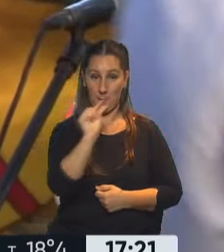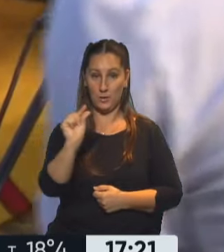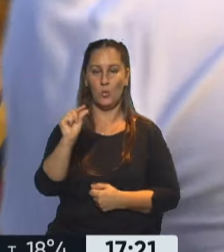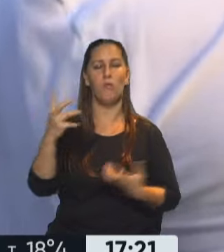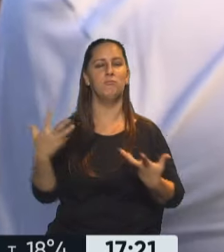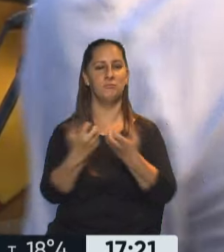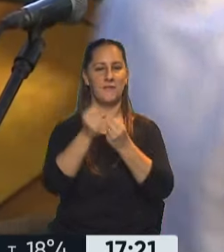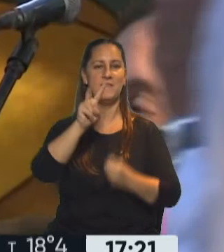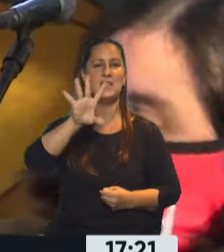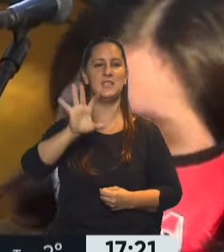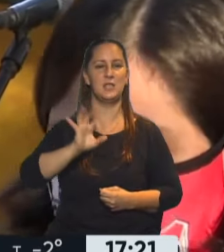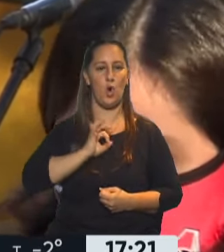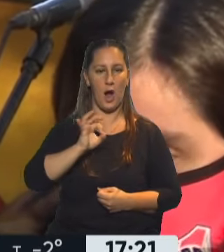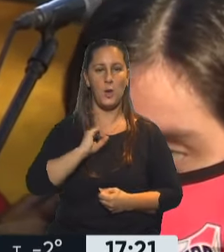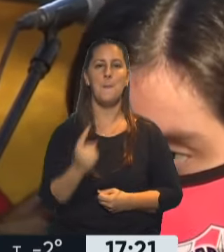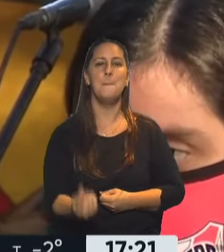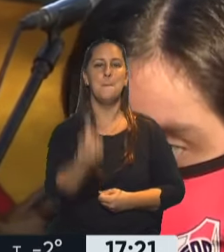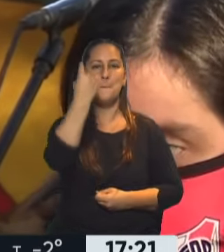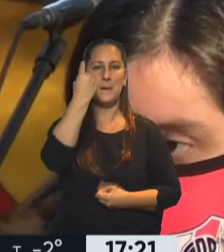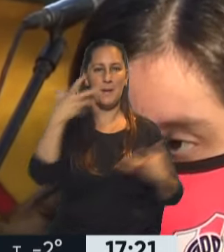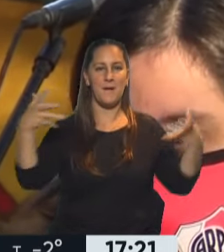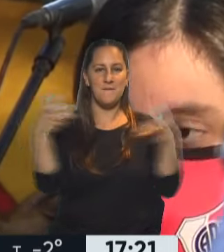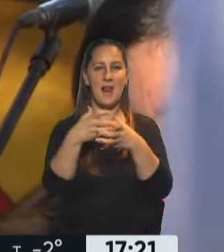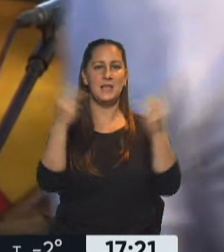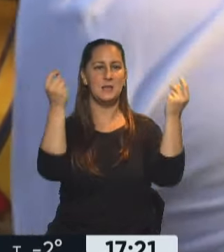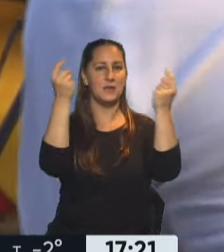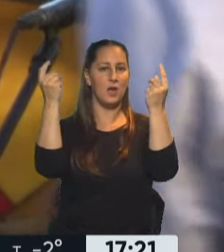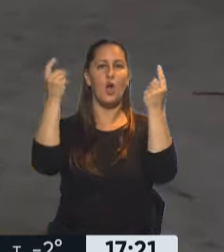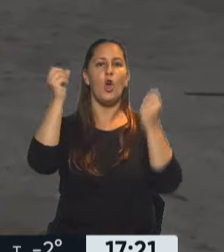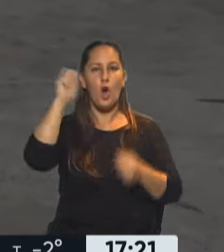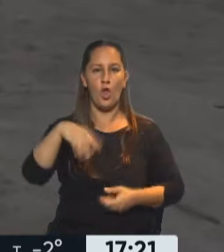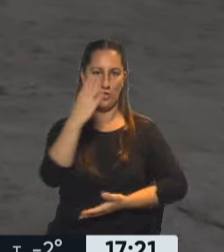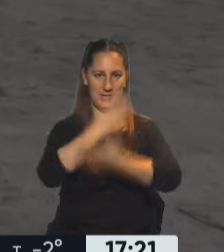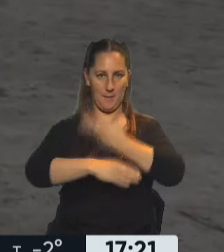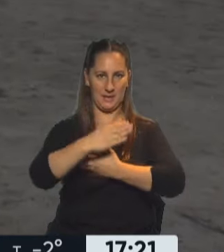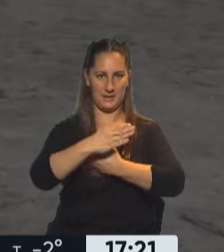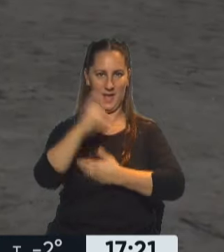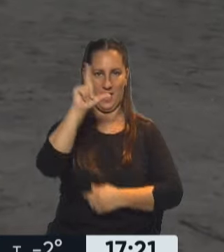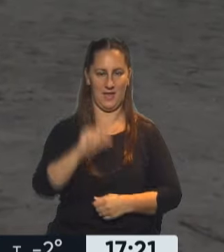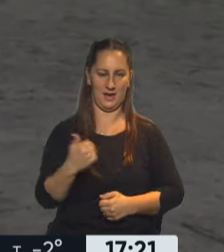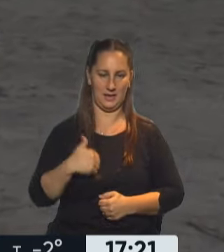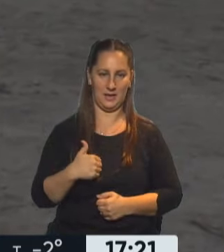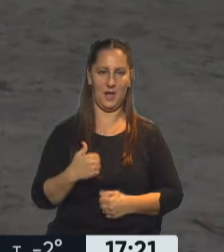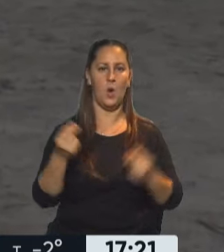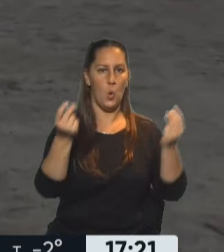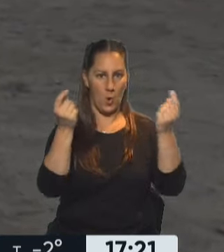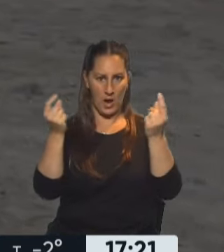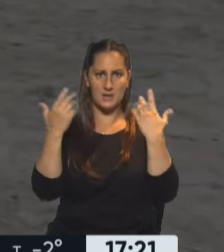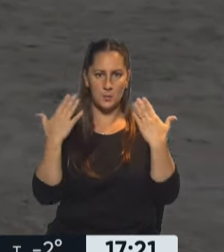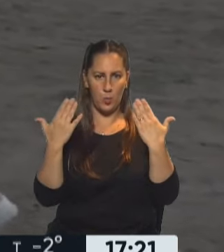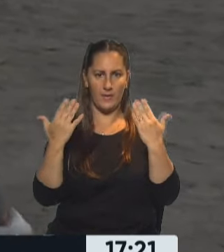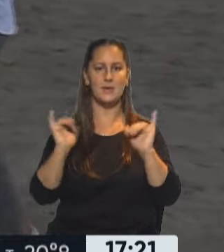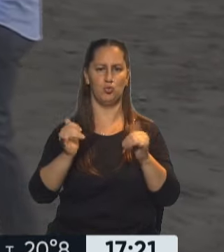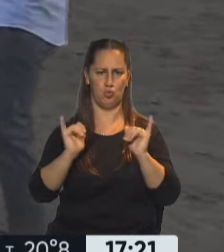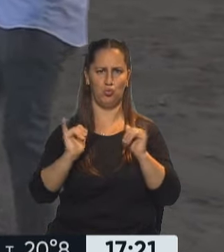años del primer ballet folclórico especial del país. Muy bien, bueno, ¿y los podemos ver bailar? Sí, van a bailar una samba. ¿Esa van a bailar